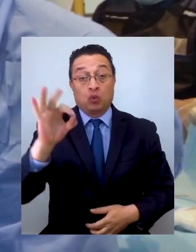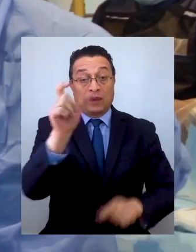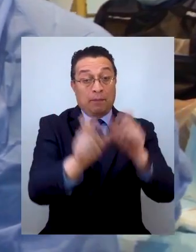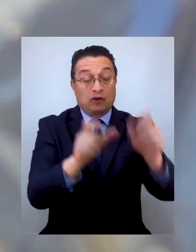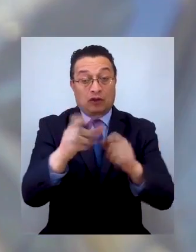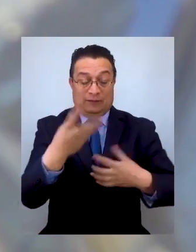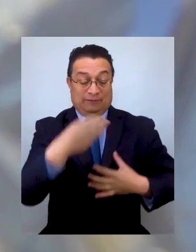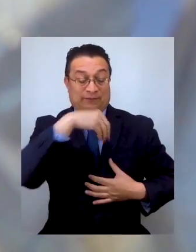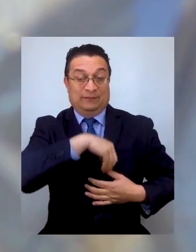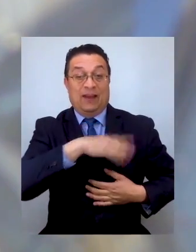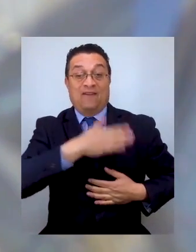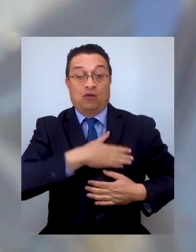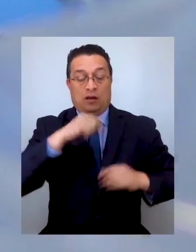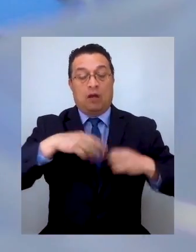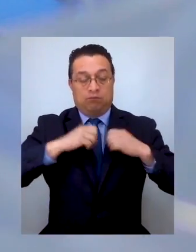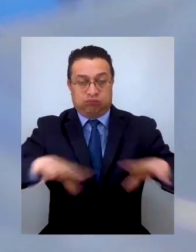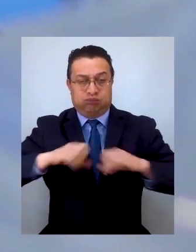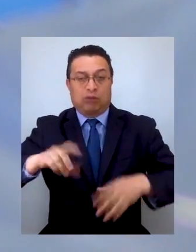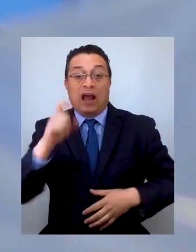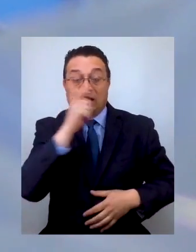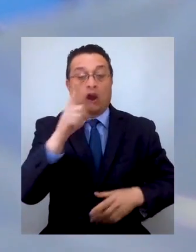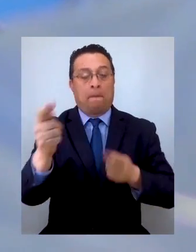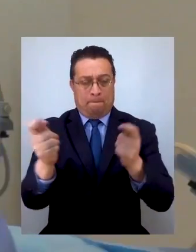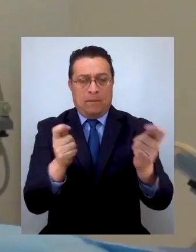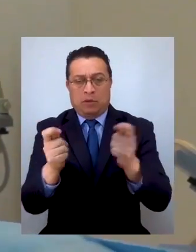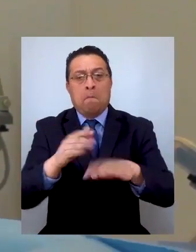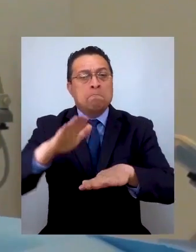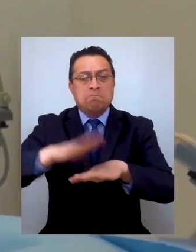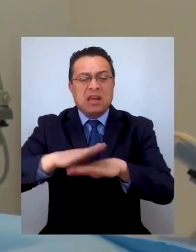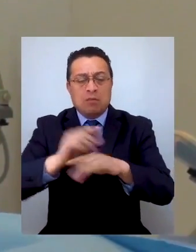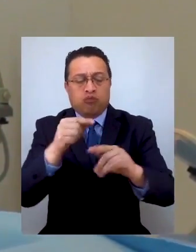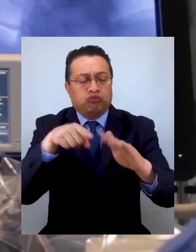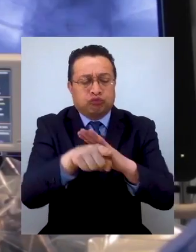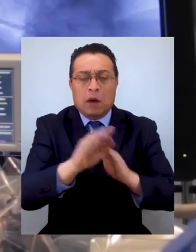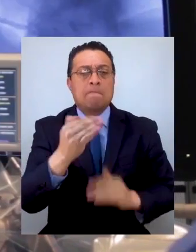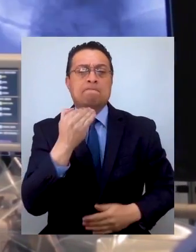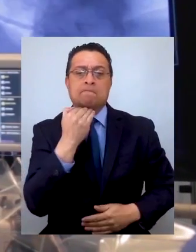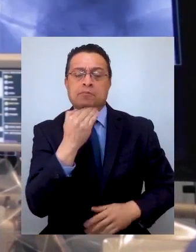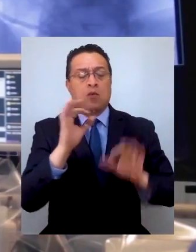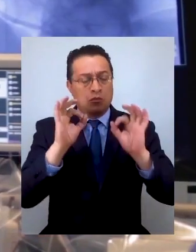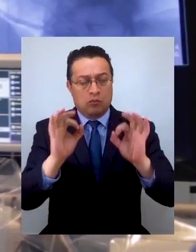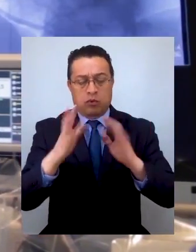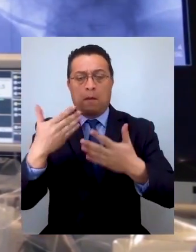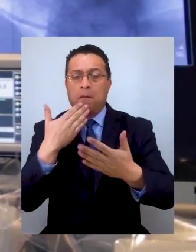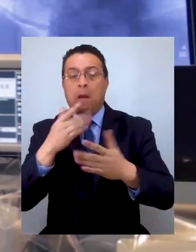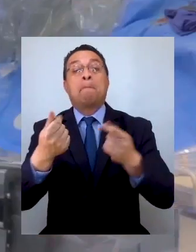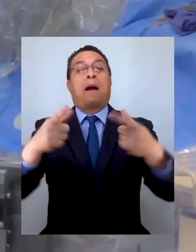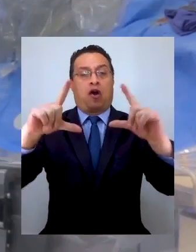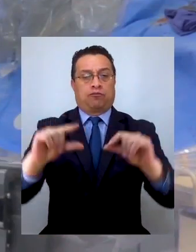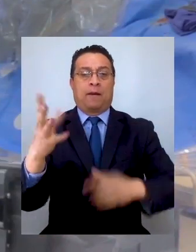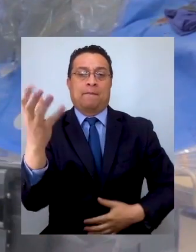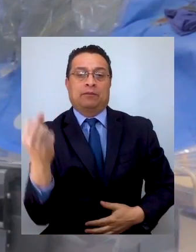con tratamiento endovascular de hemorragias activas fueron manejados en forma mínimamente invasiva, con altas precoces